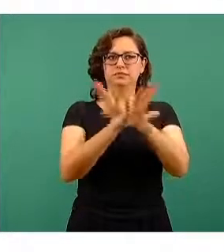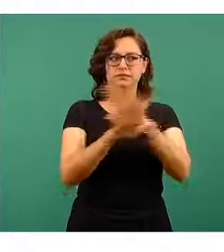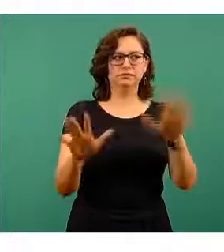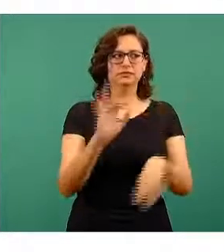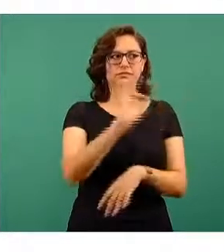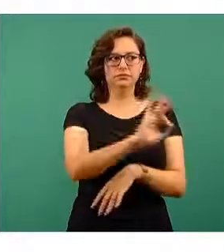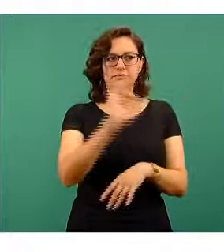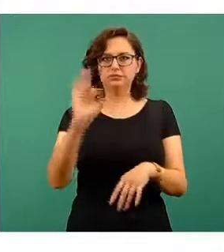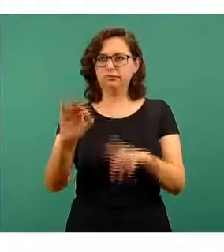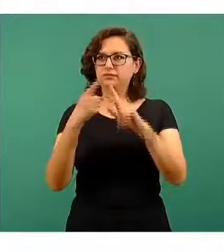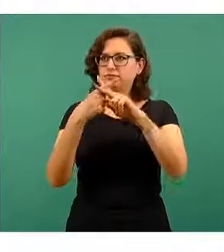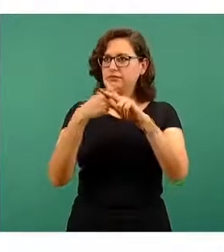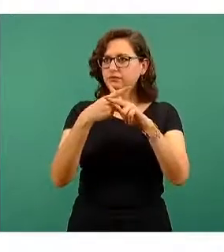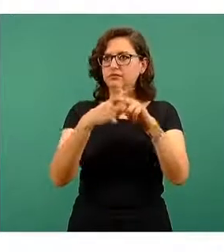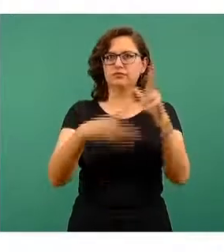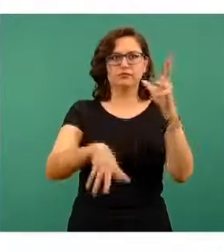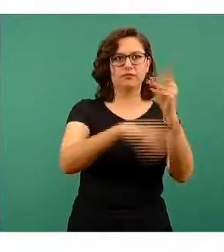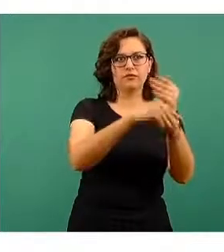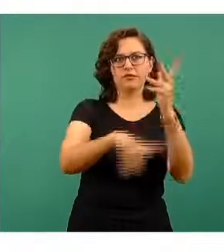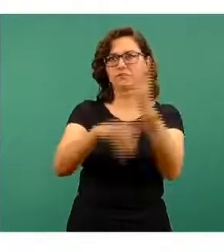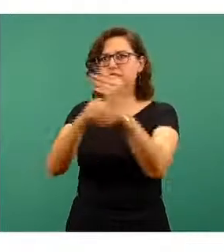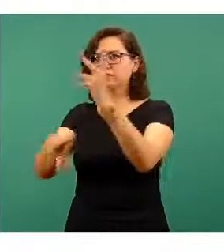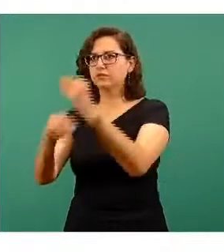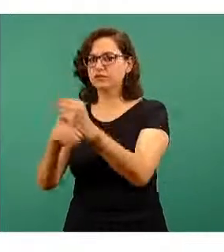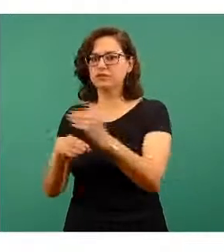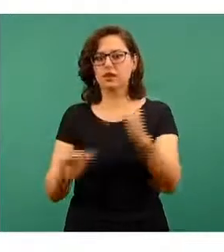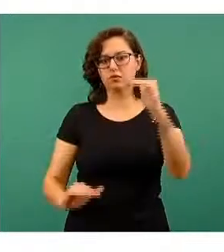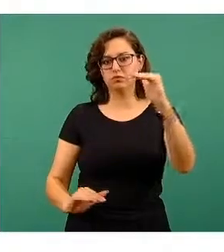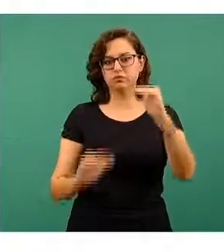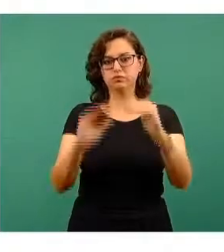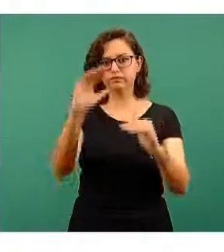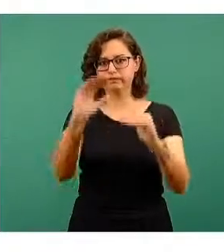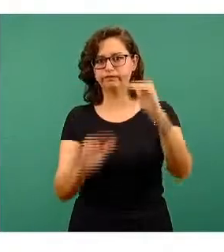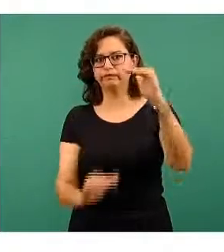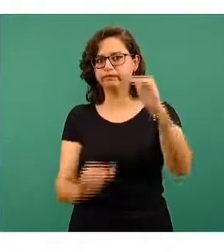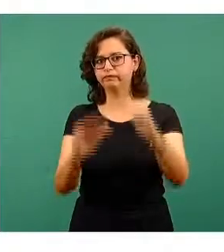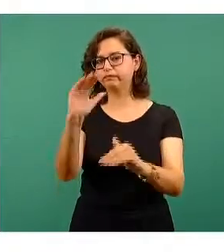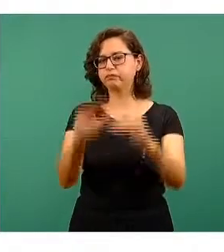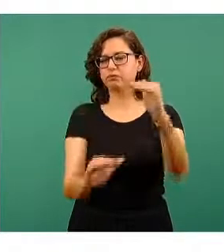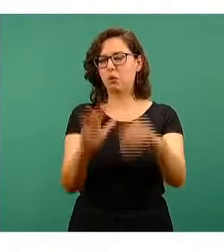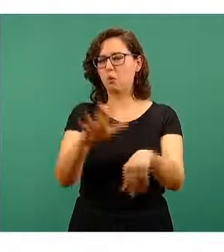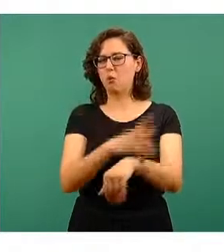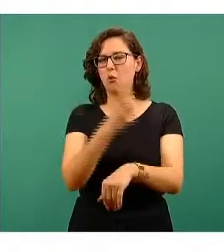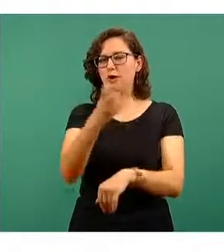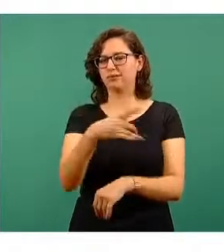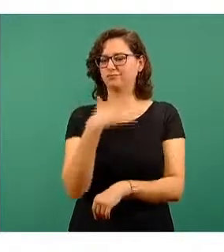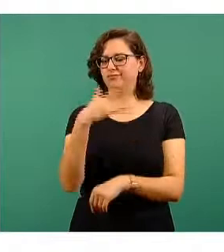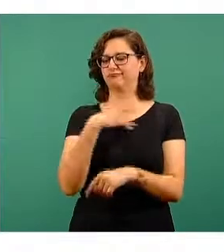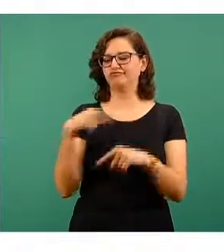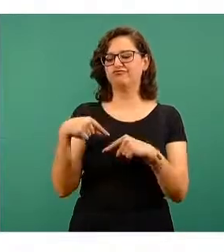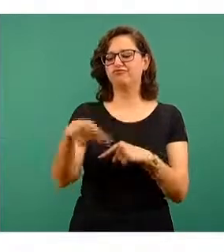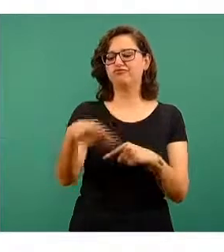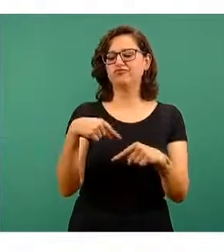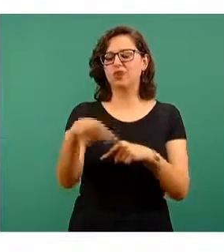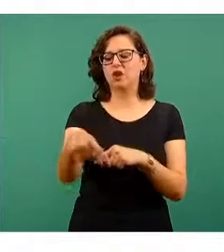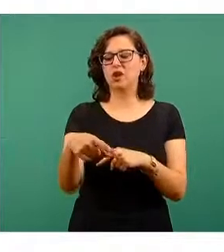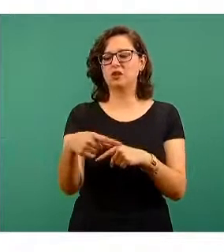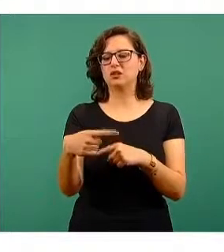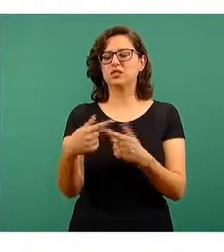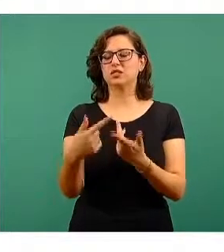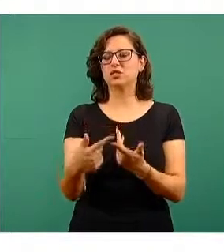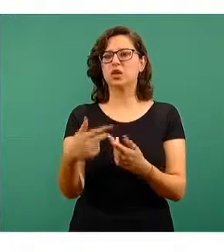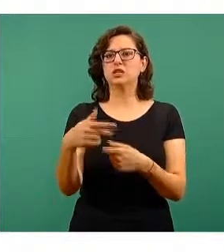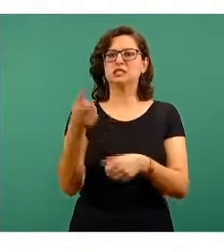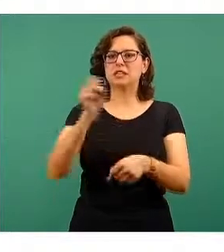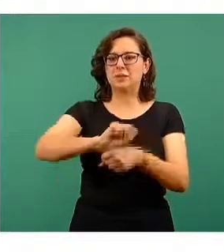de inicio de sus síntomas, entonces más bien las curvas empiezan a subir. Es un poco lo que vemos precisamente en las 2 últimas semanas que sí graficamos